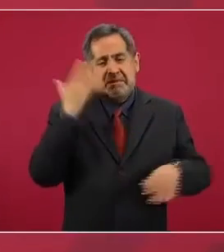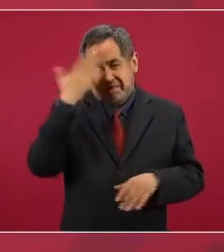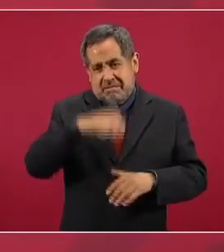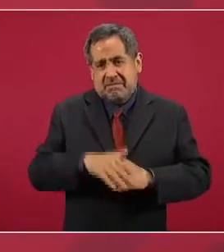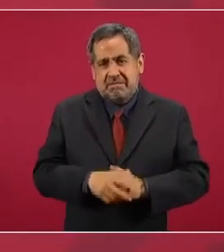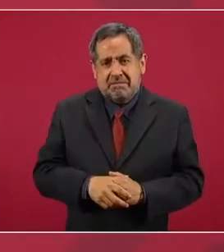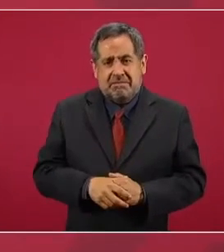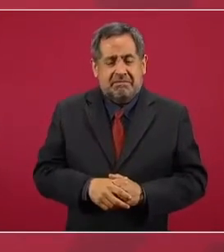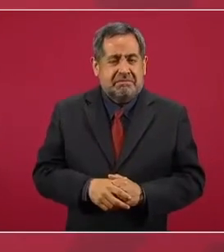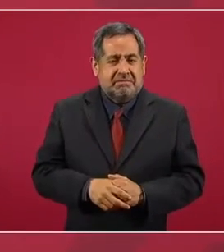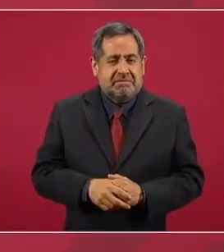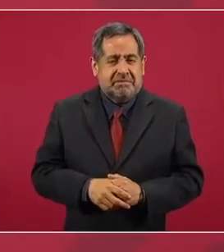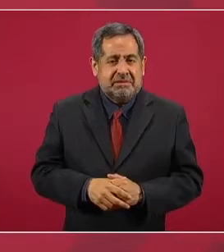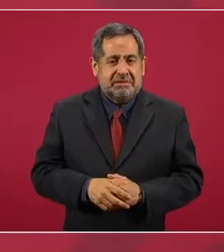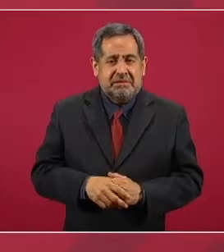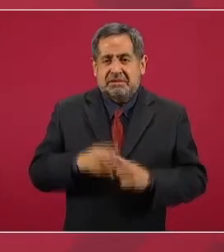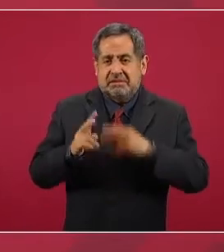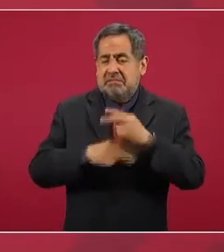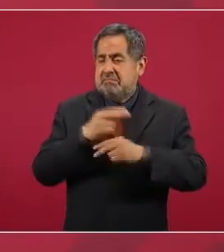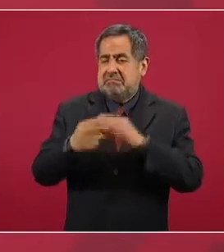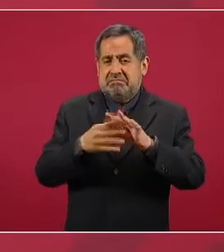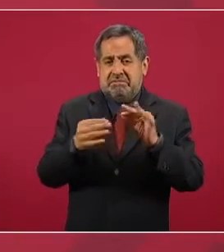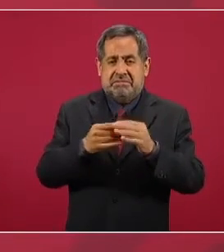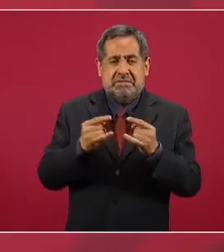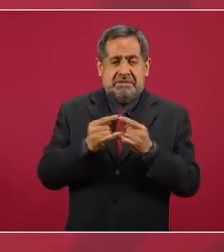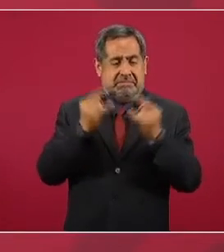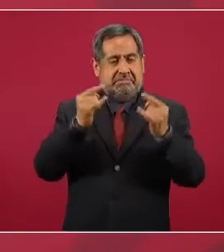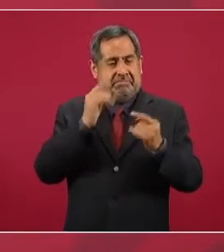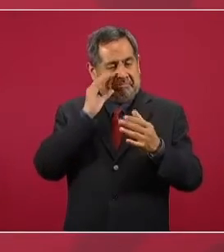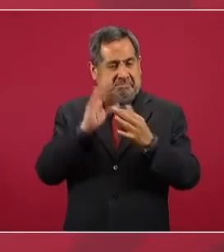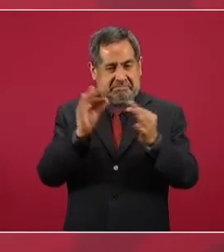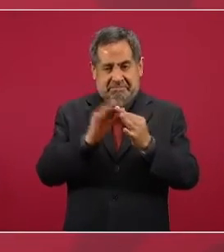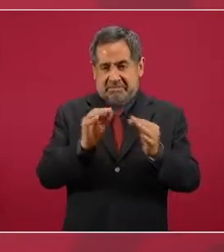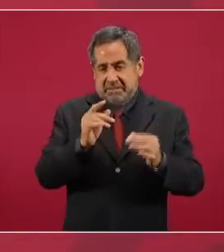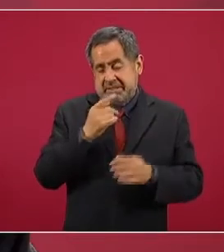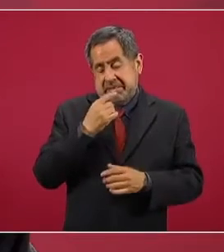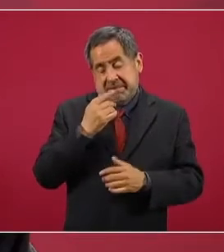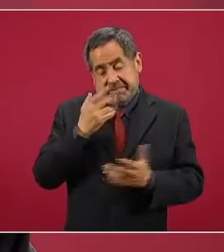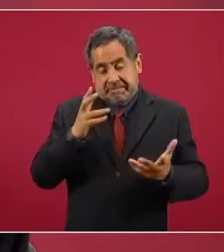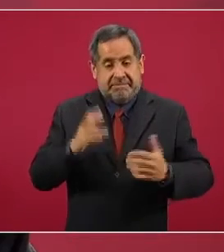Les voy a contar una anécdota.